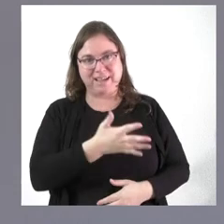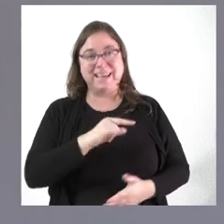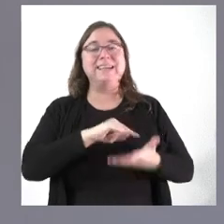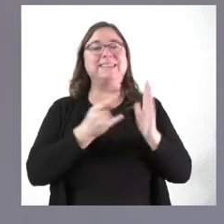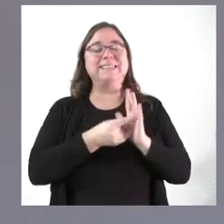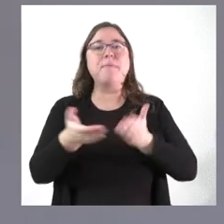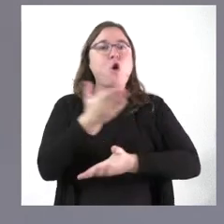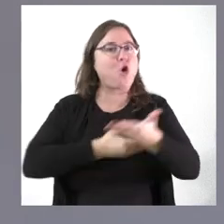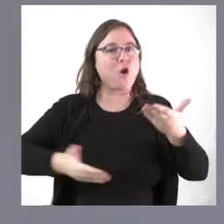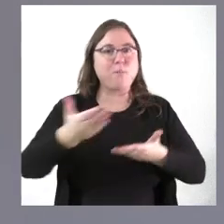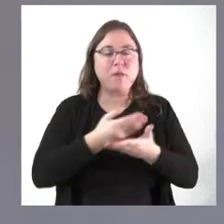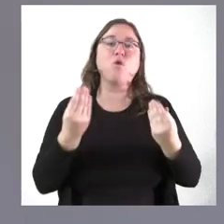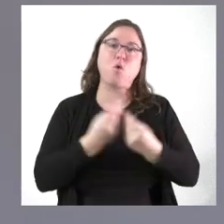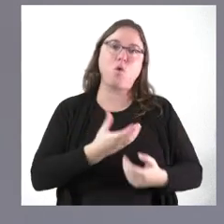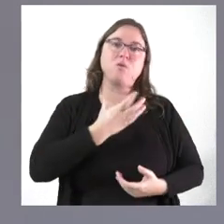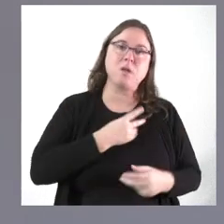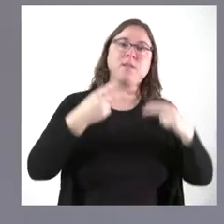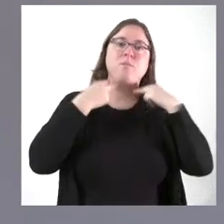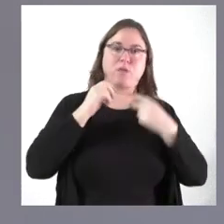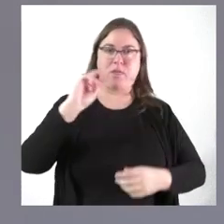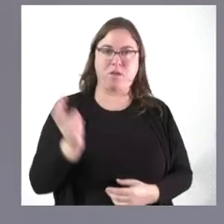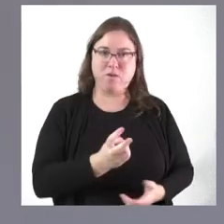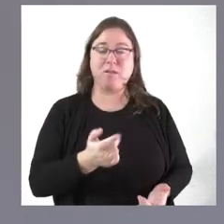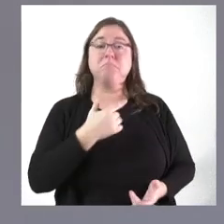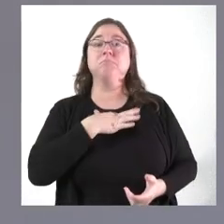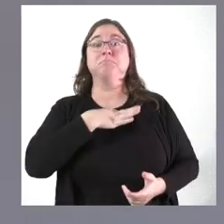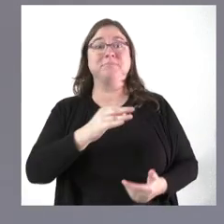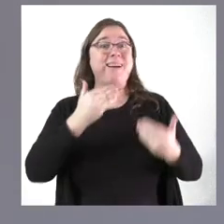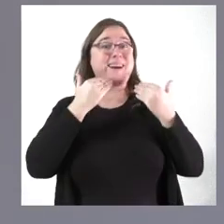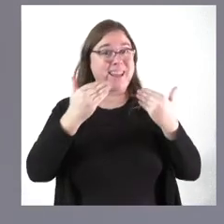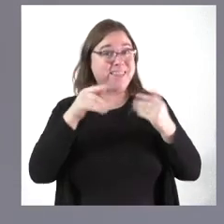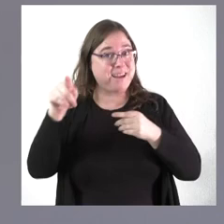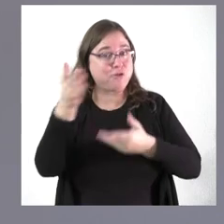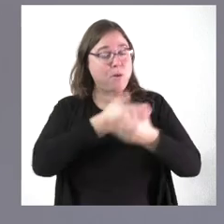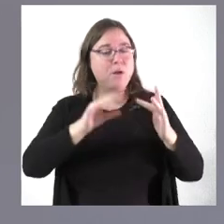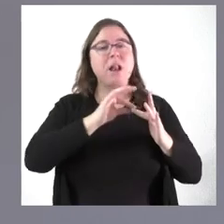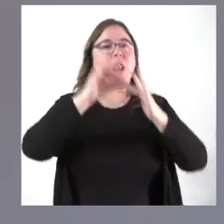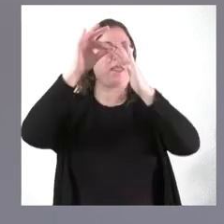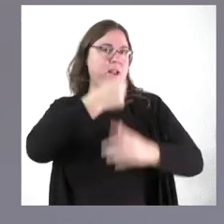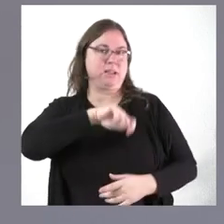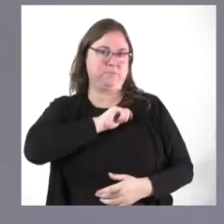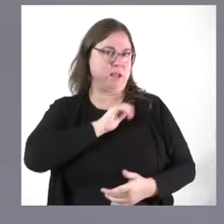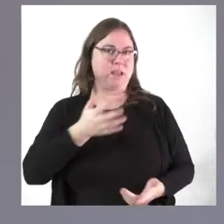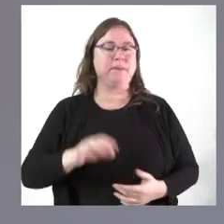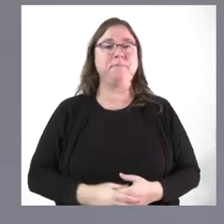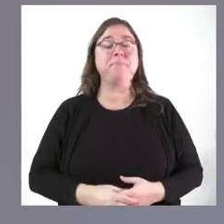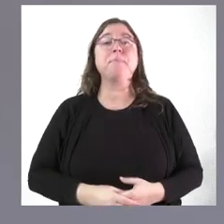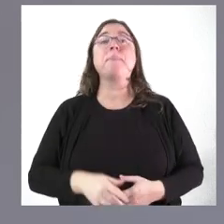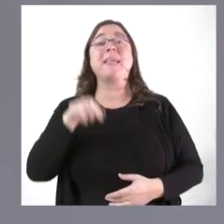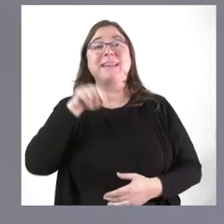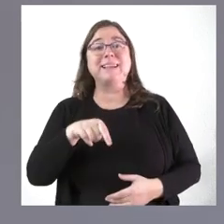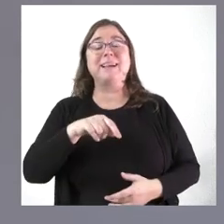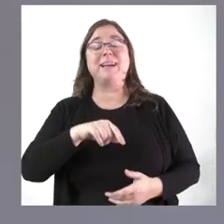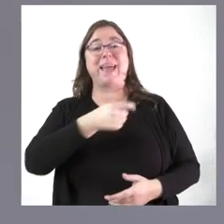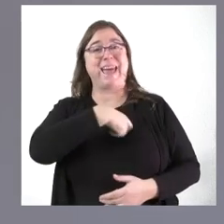de colaboración también con entidades locales que nos permite liderar el sistema de dependencia en España baste decir que sólo hay en España